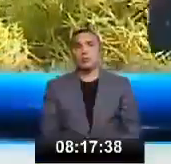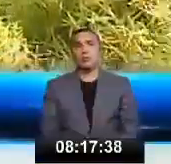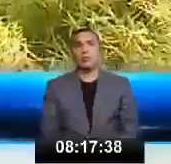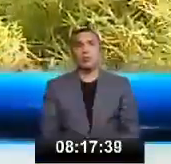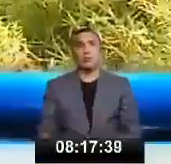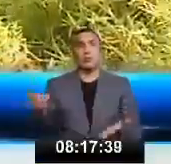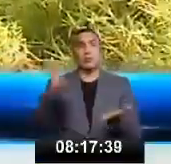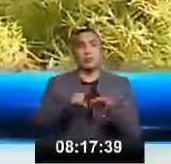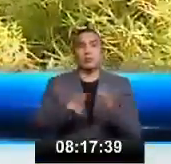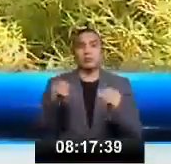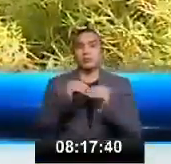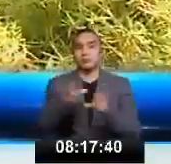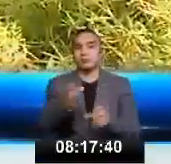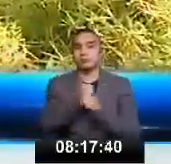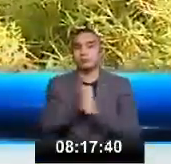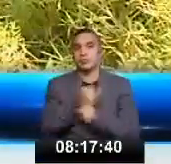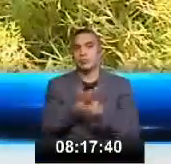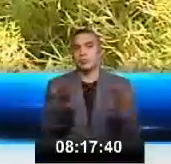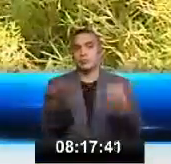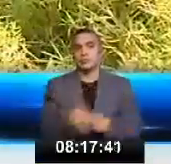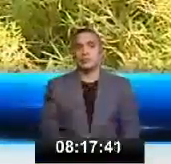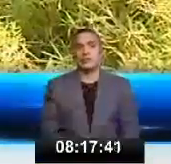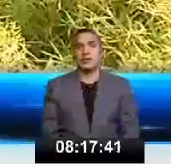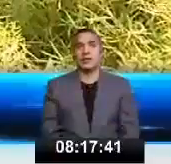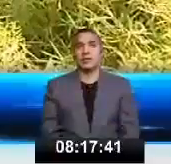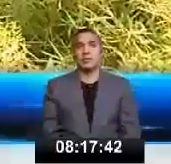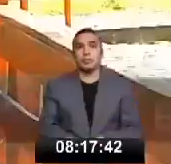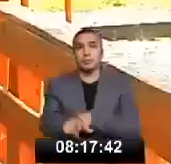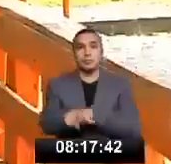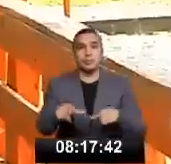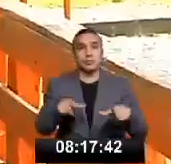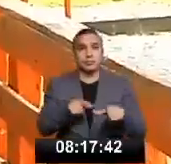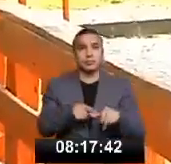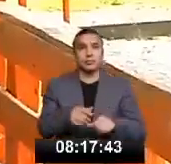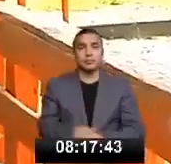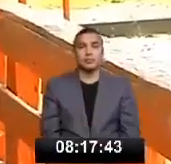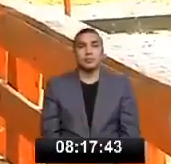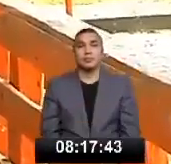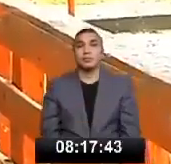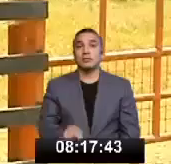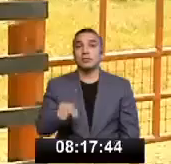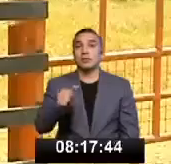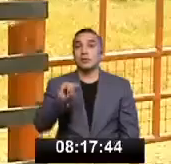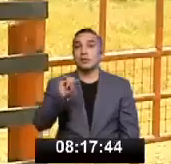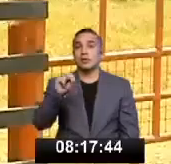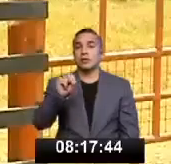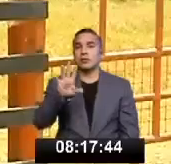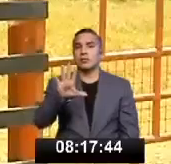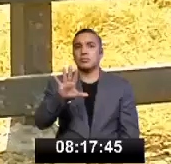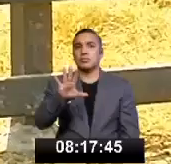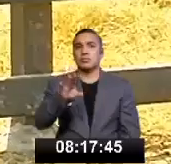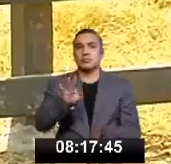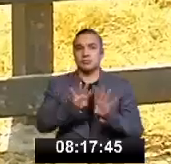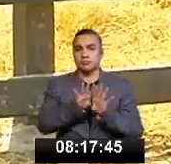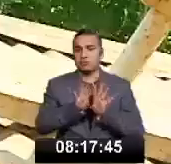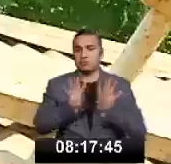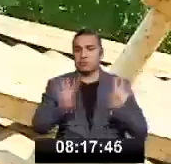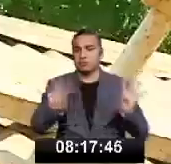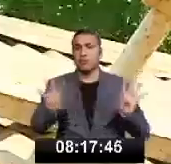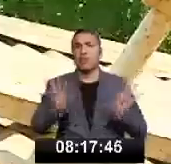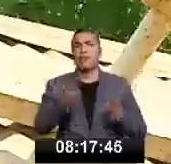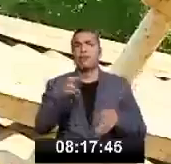reforzando las medidas de seguridad en sus haciendas. Naín Montenegro puso un corral de